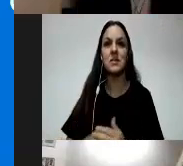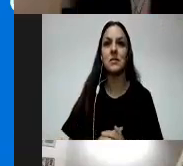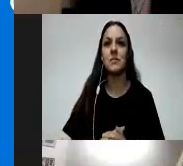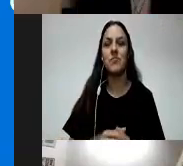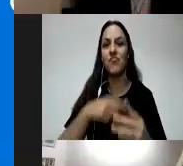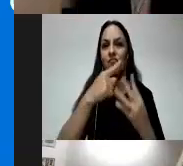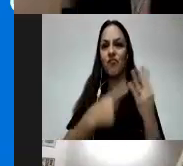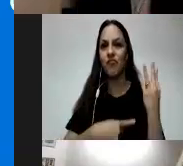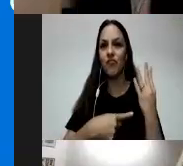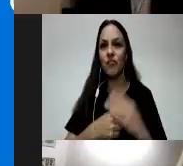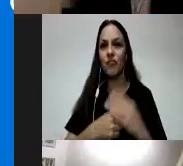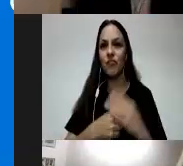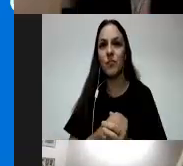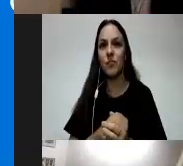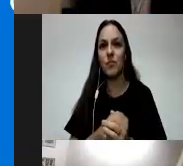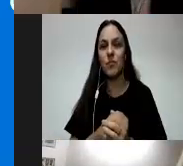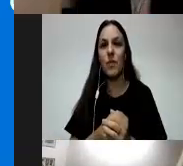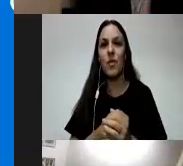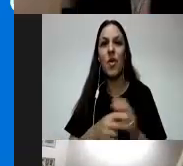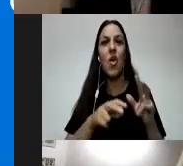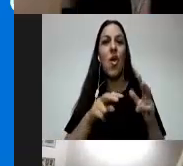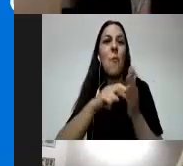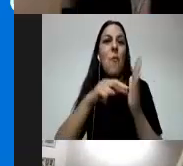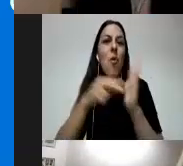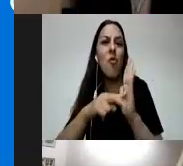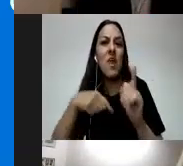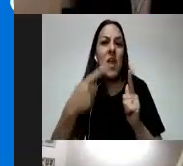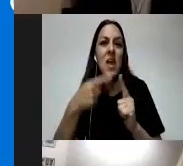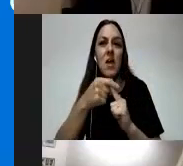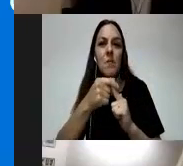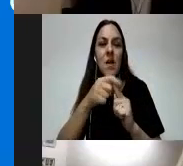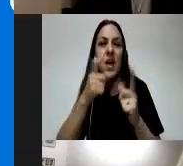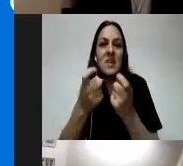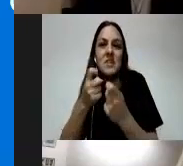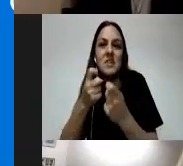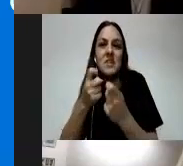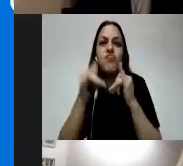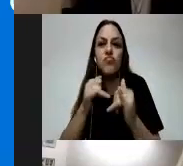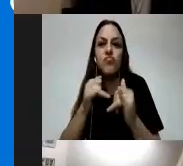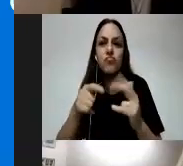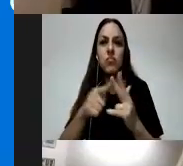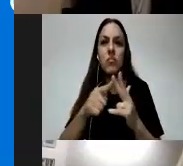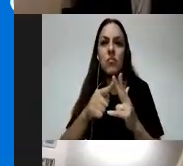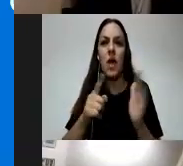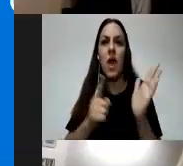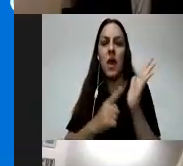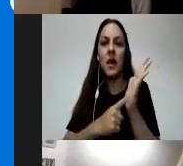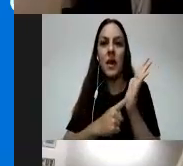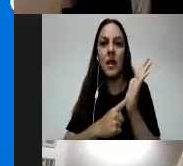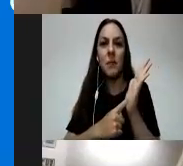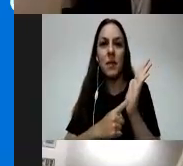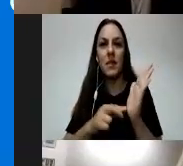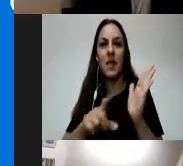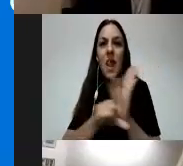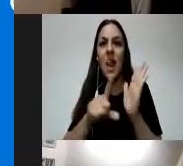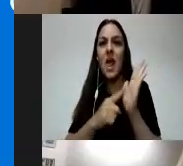reiteración de conflictos semejantes, necesidad de pronunciarse, régimen normativo vigente en materia de discapacidad,